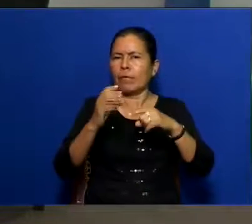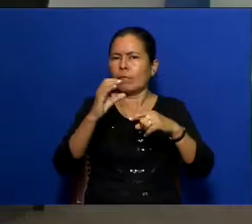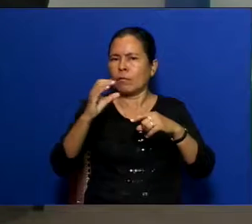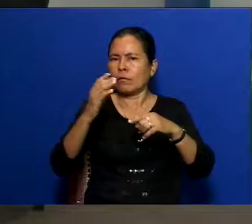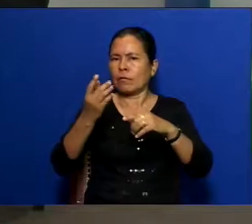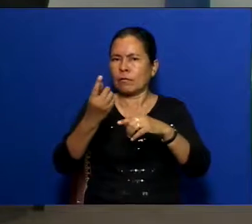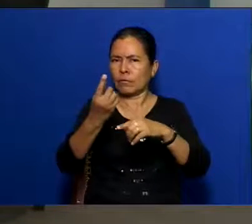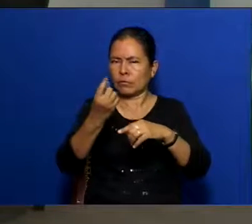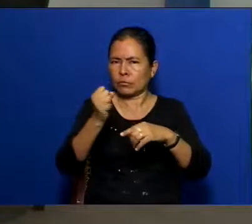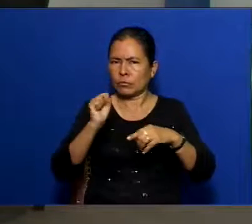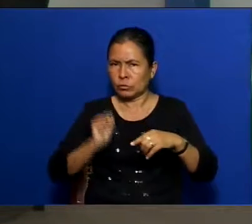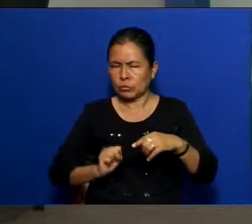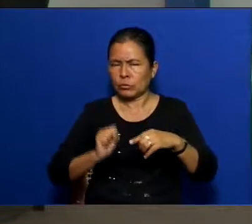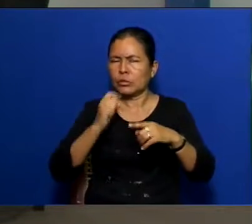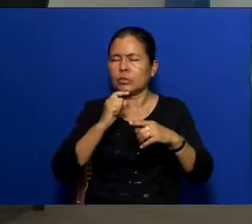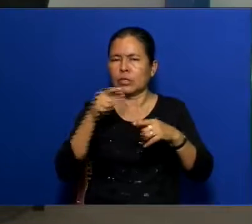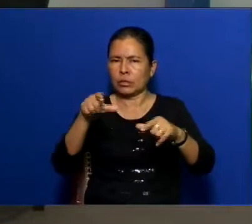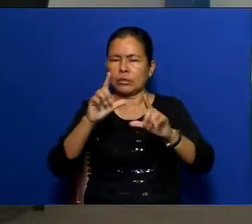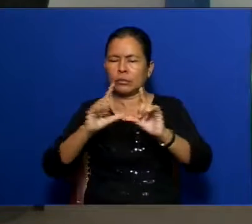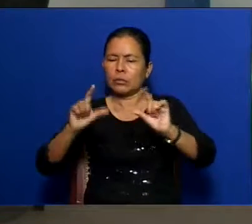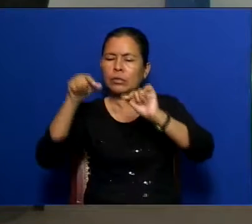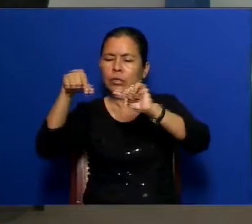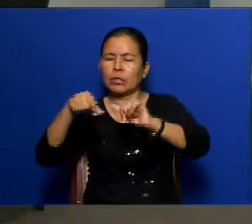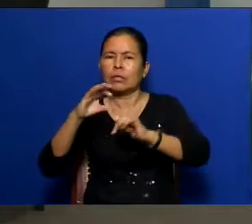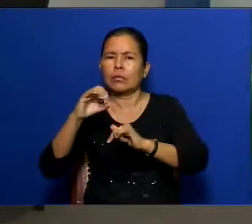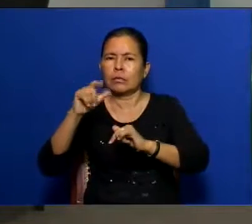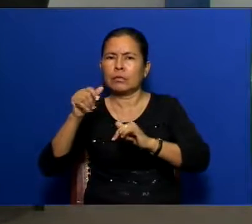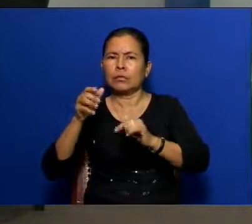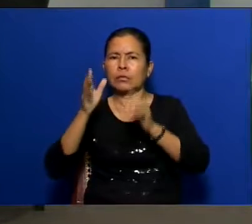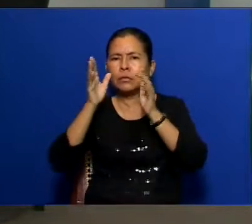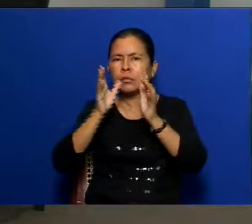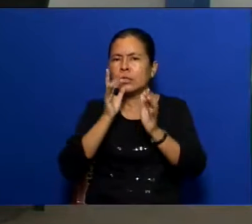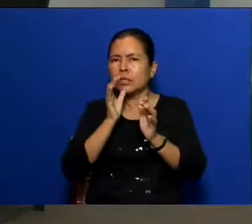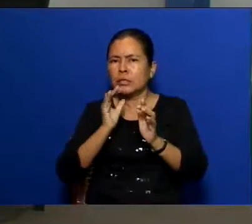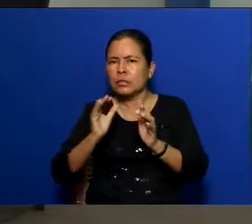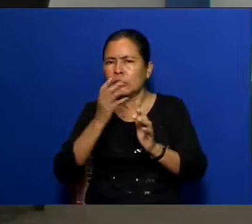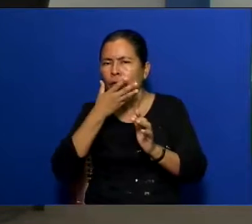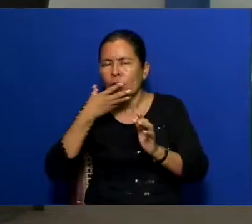de la niñez y la adolescencia. Perfecto, doctor. ¿Existen cifras de atención